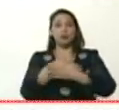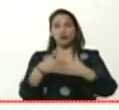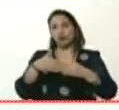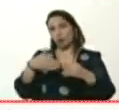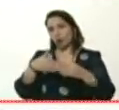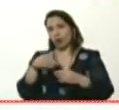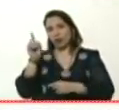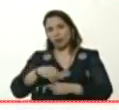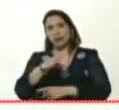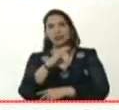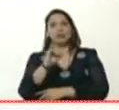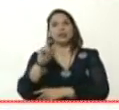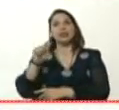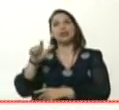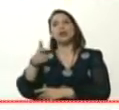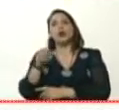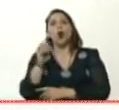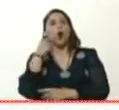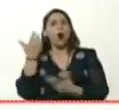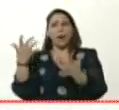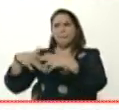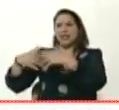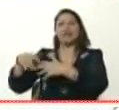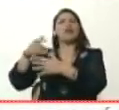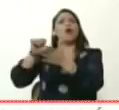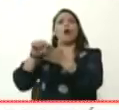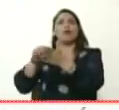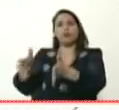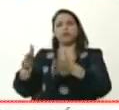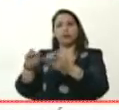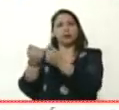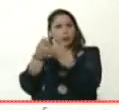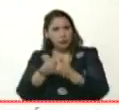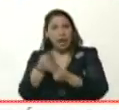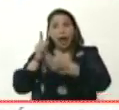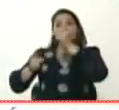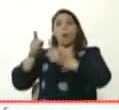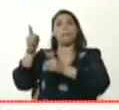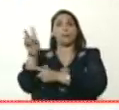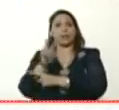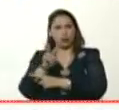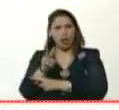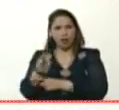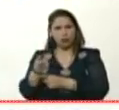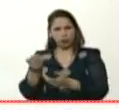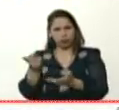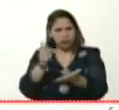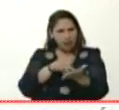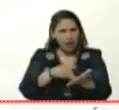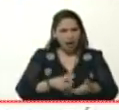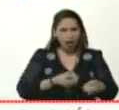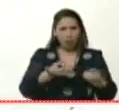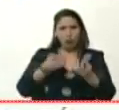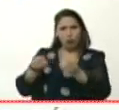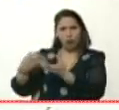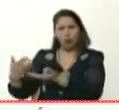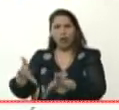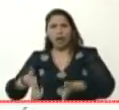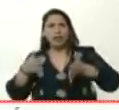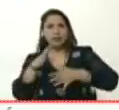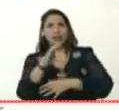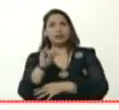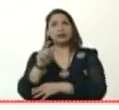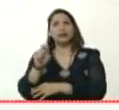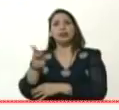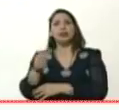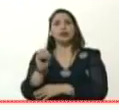incluido Citgo. ¿Dónde están las ganancias de Citgo en este momento? ¿Algún venezolano le ha llegado las ganancias de Citgo? Yo lo puedo